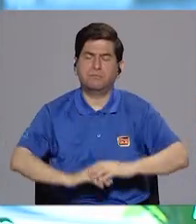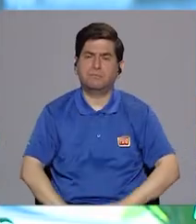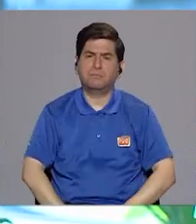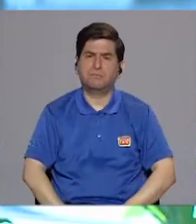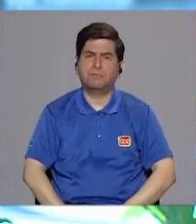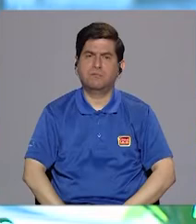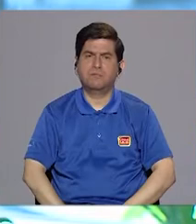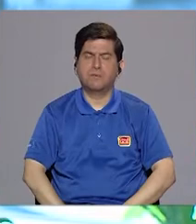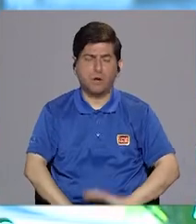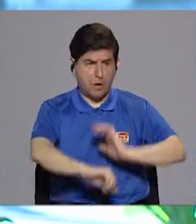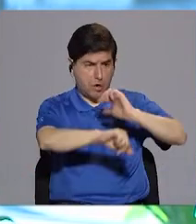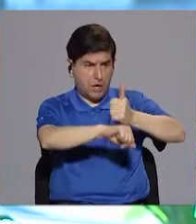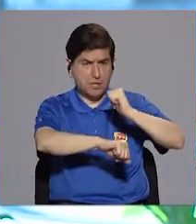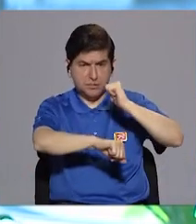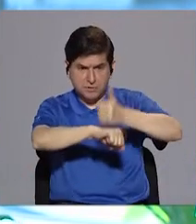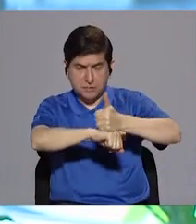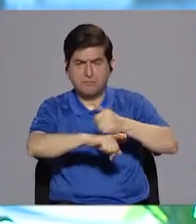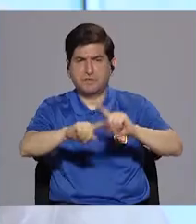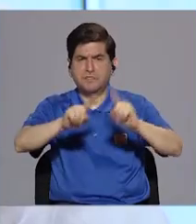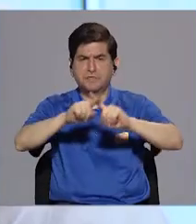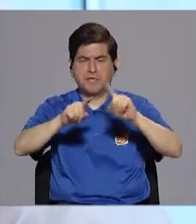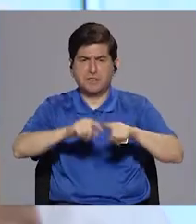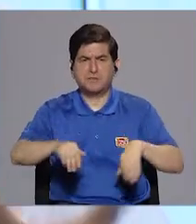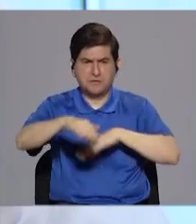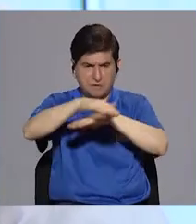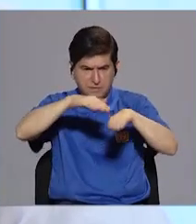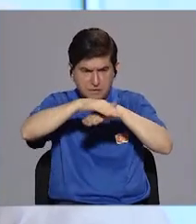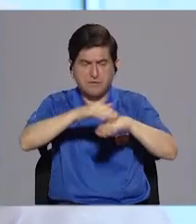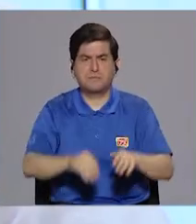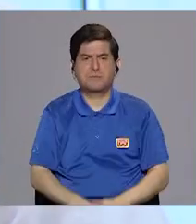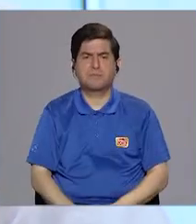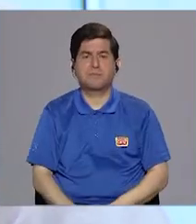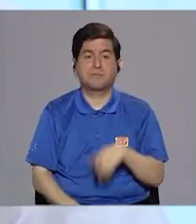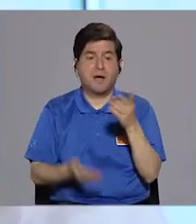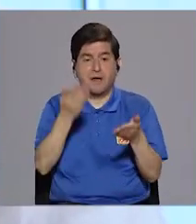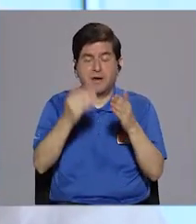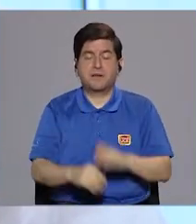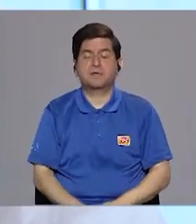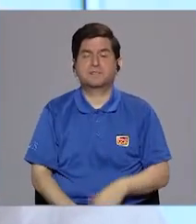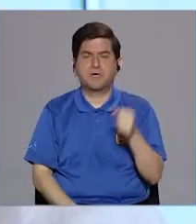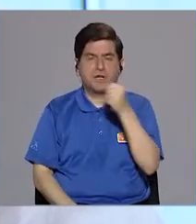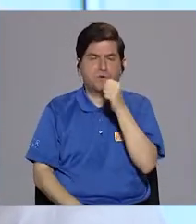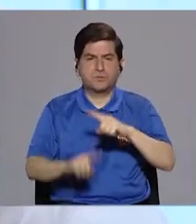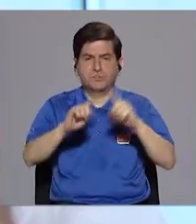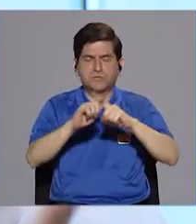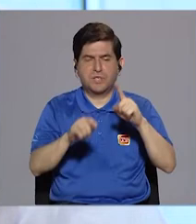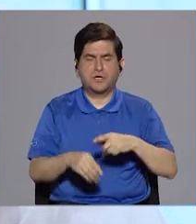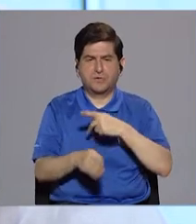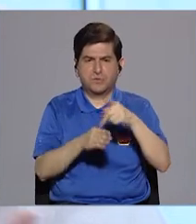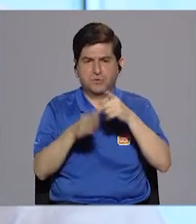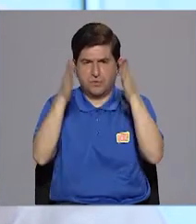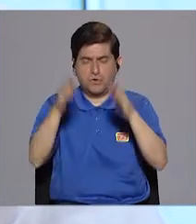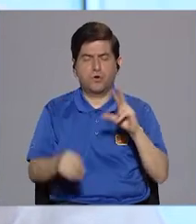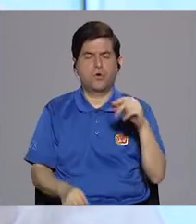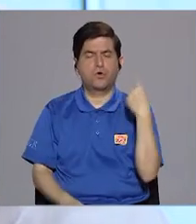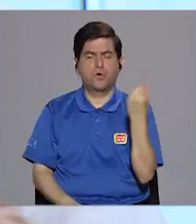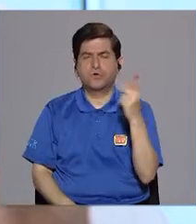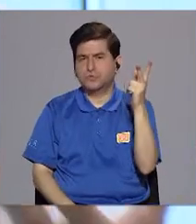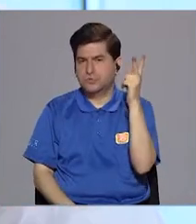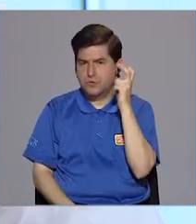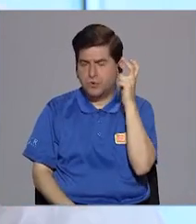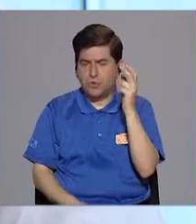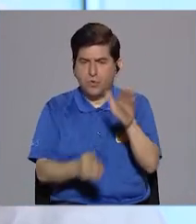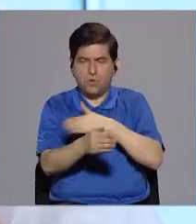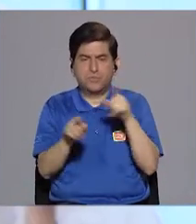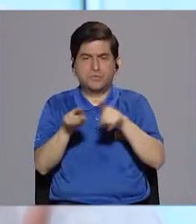Entonces se pueden crear plataformas para hacer, por ejemplo, conciertos multidisciplinarios, donde la gente no solamente escucha música, sino